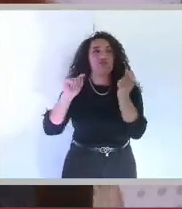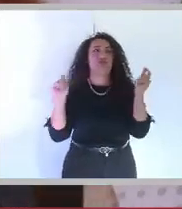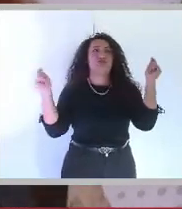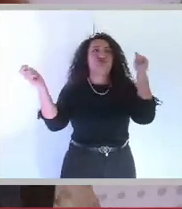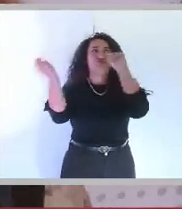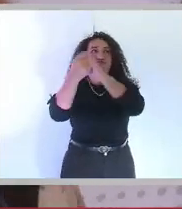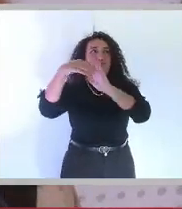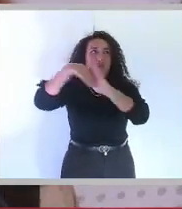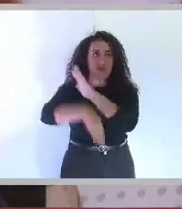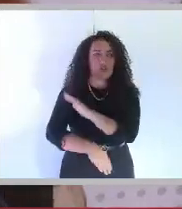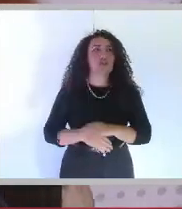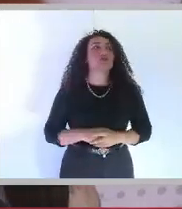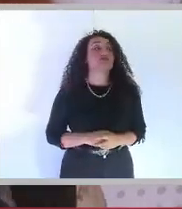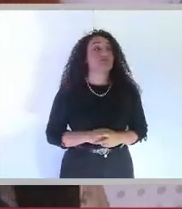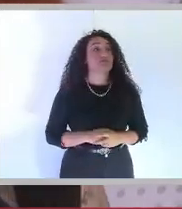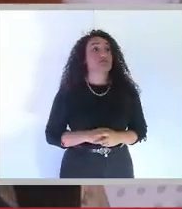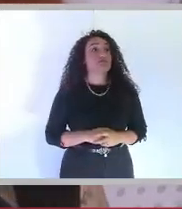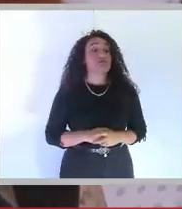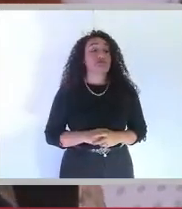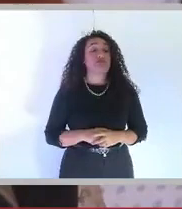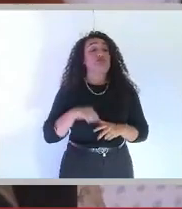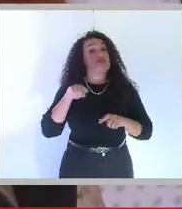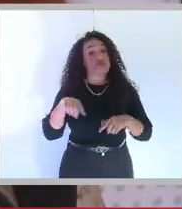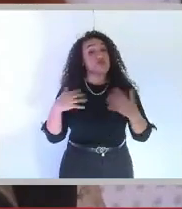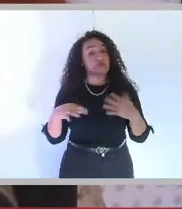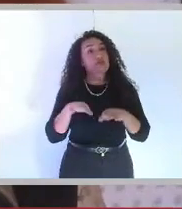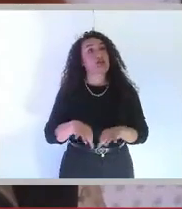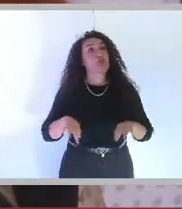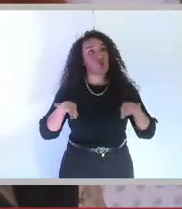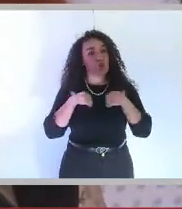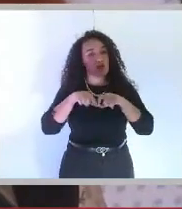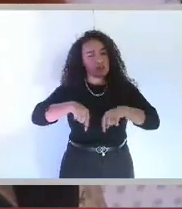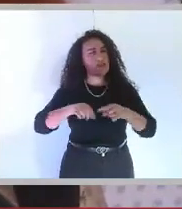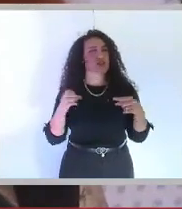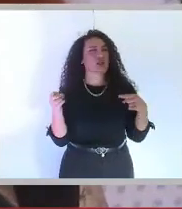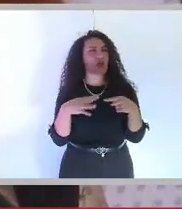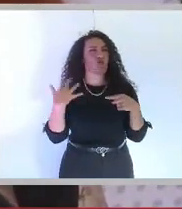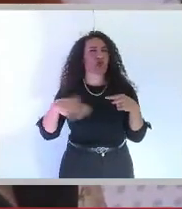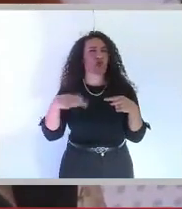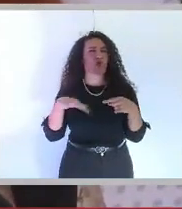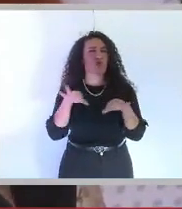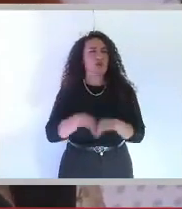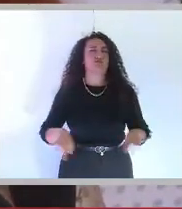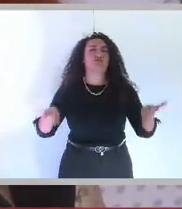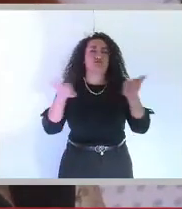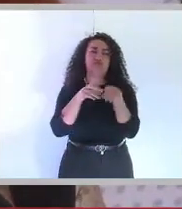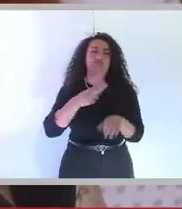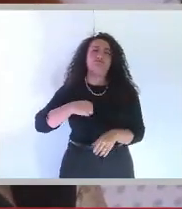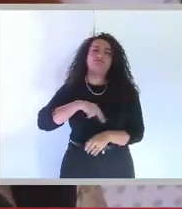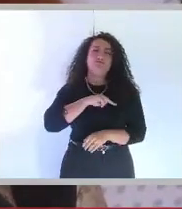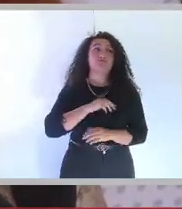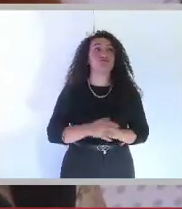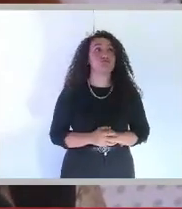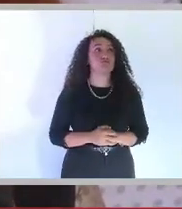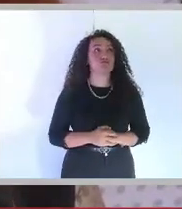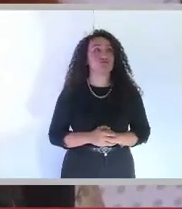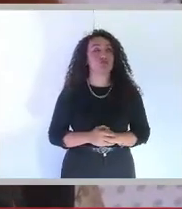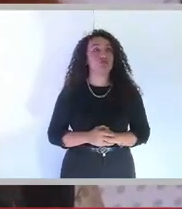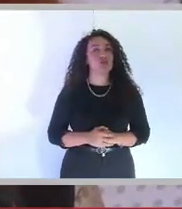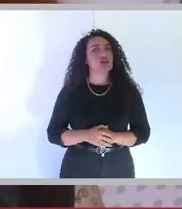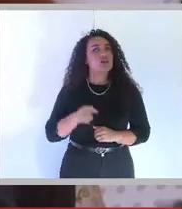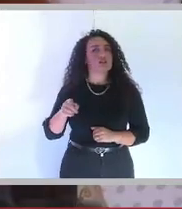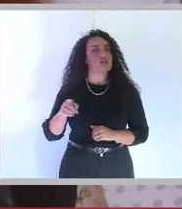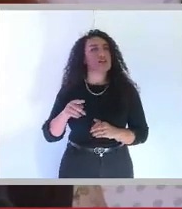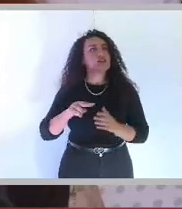esta medida, este foro es muy especial para nosotros, en tanto representa un muy buen